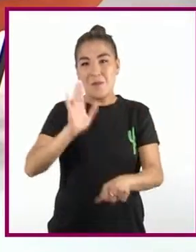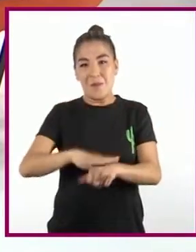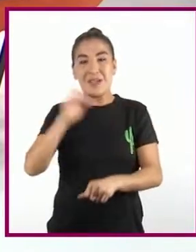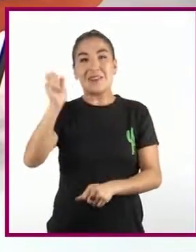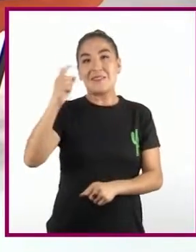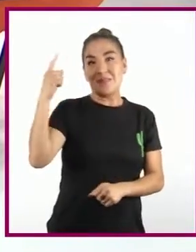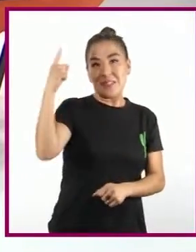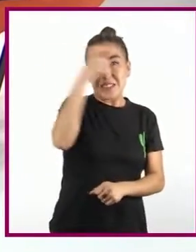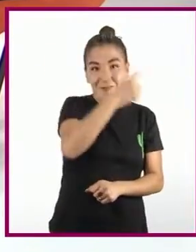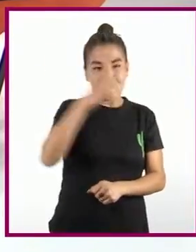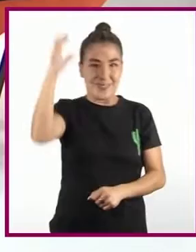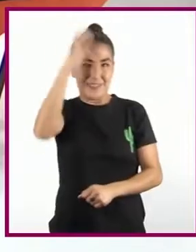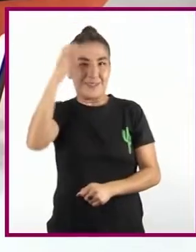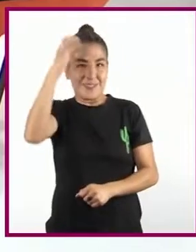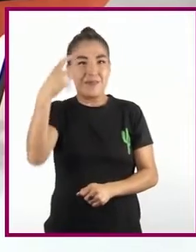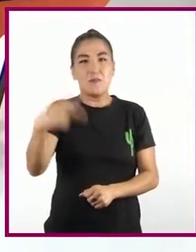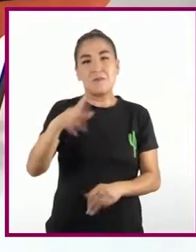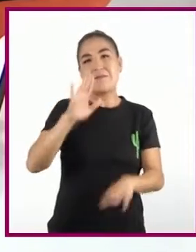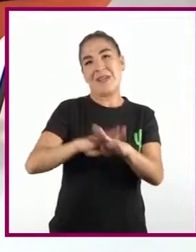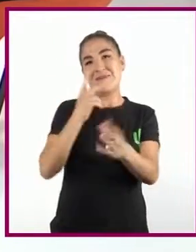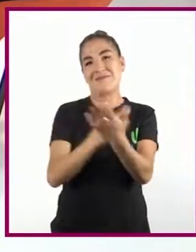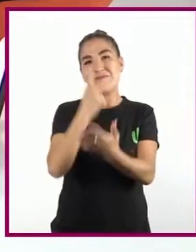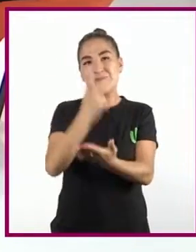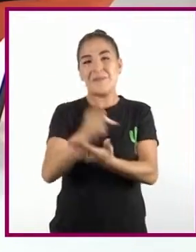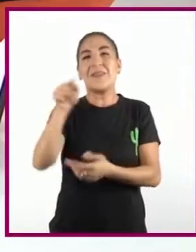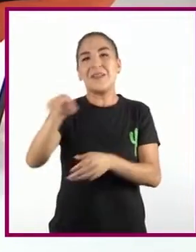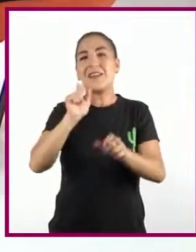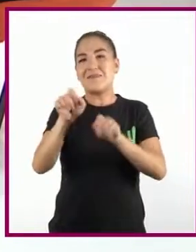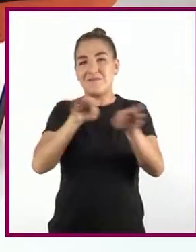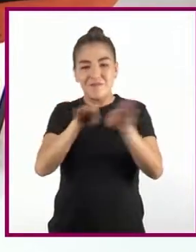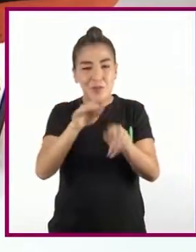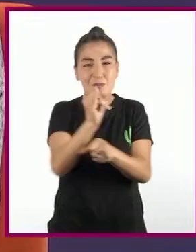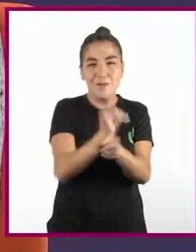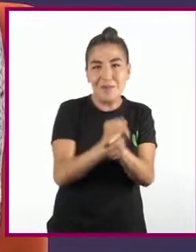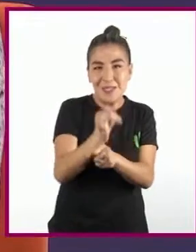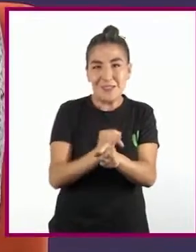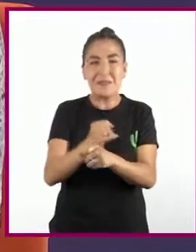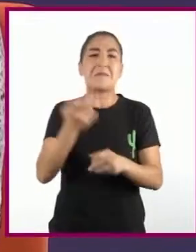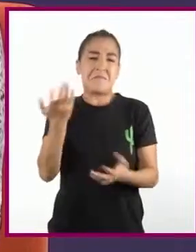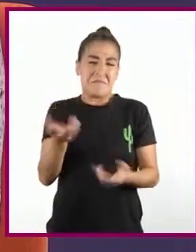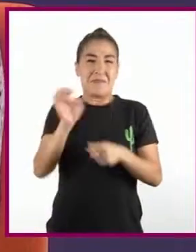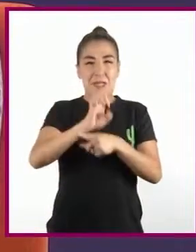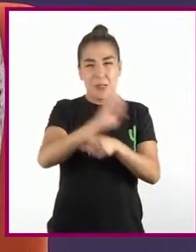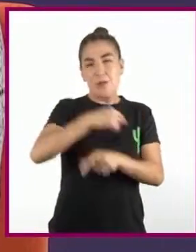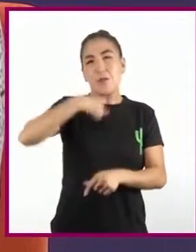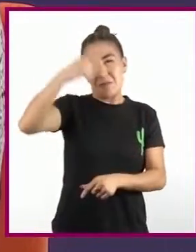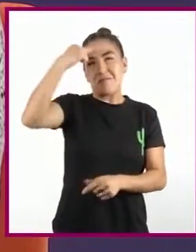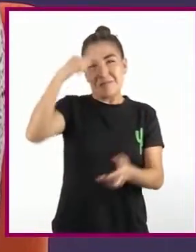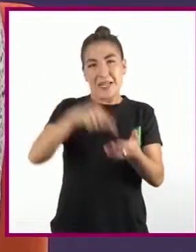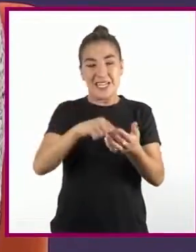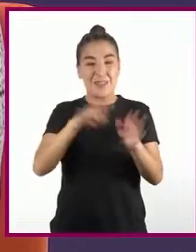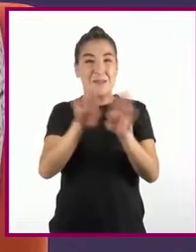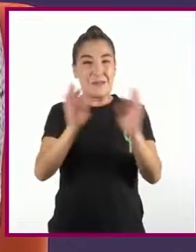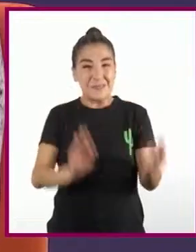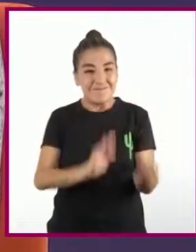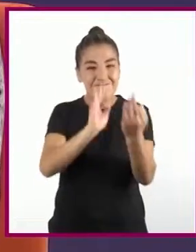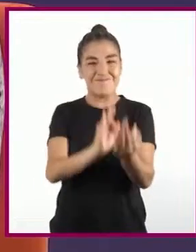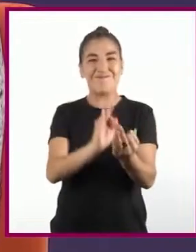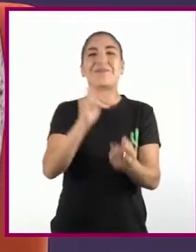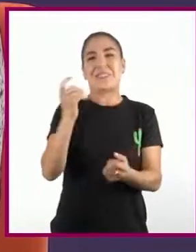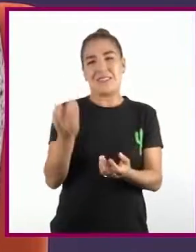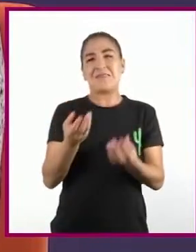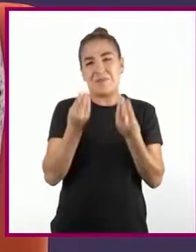áreas de ciencia, fueron premiadas por la labor que ellas hacen en investigación. Entonces yo creo que los retos son muchos, pero creo que poco a poco se ha